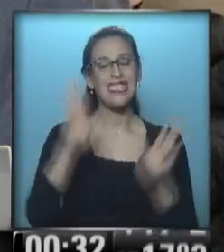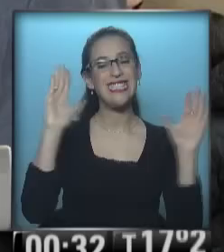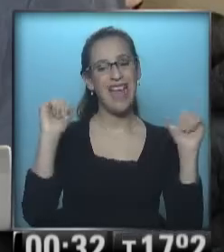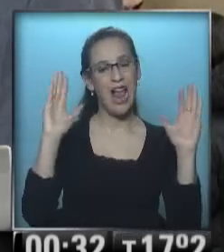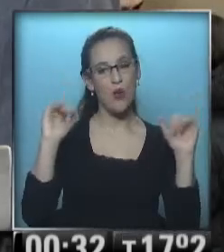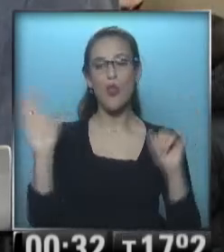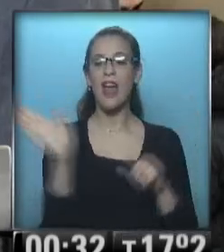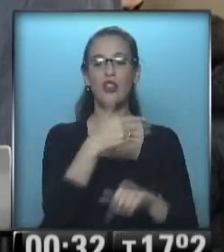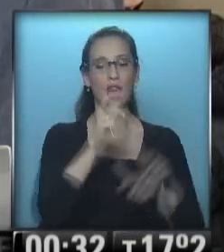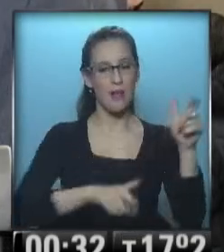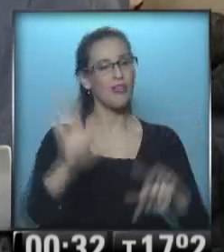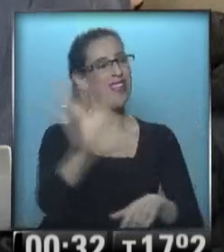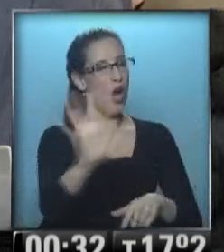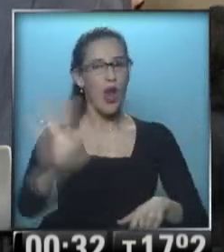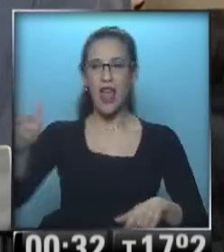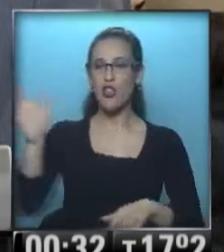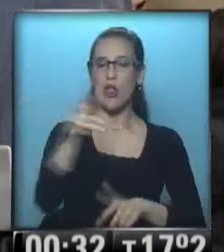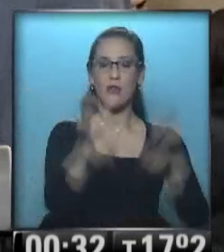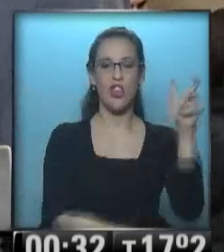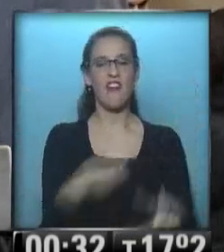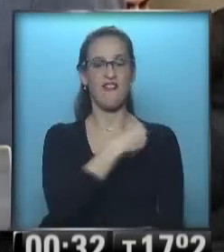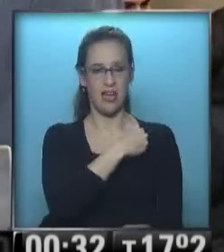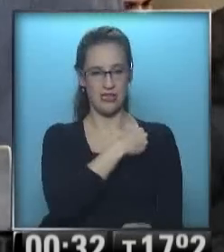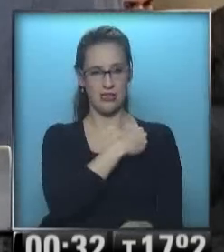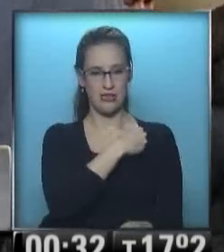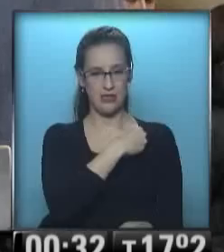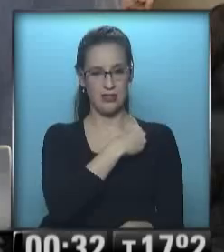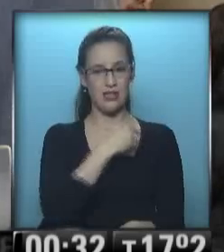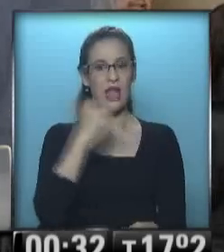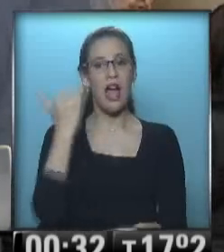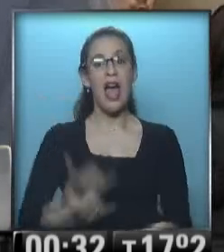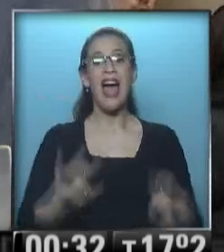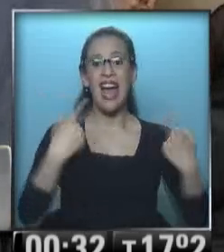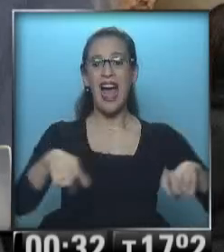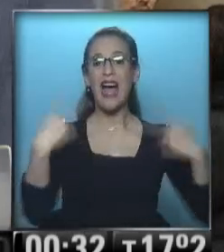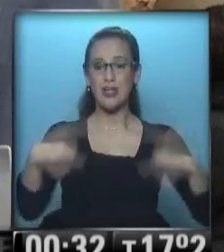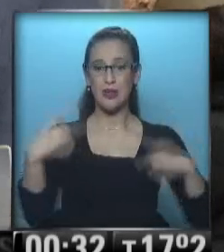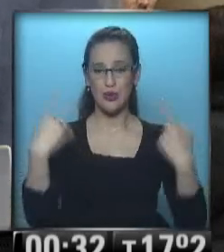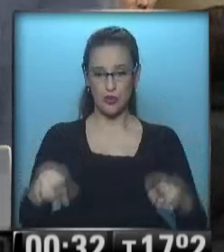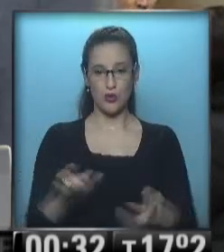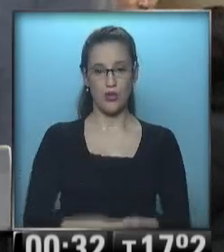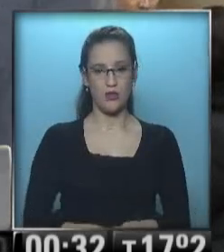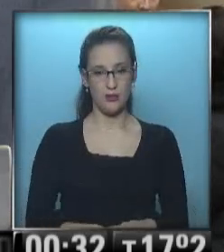los fans de Gustavo Cerati y recibió una ovación. Lo que se escuchan son canciones de Cerati más que lágrimas.